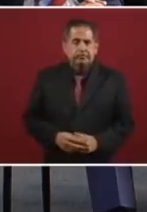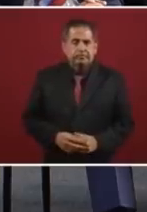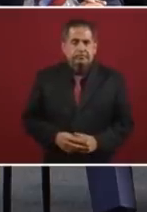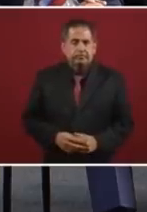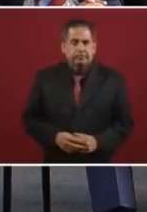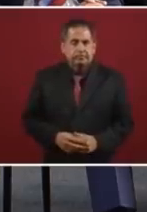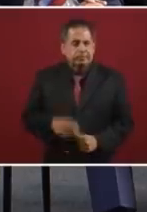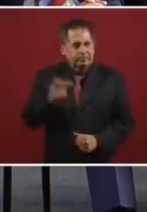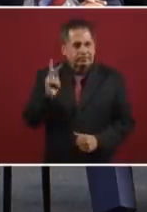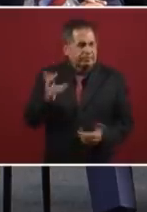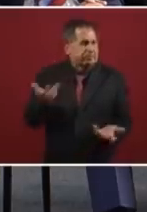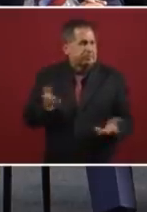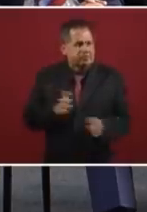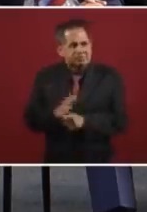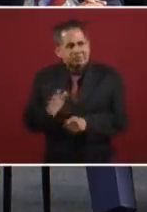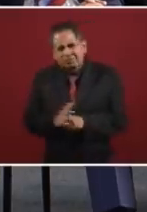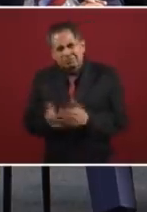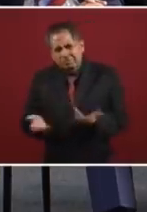cual